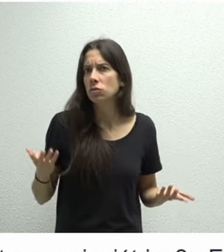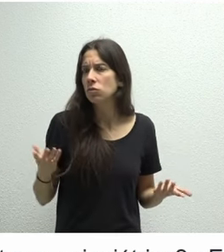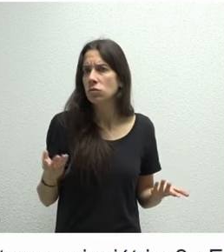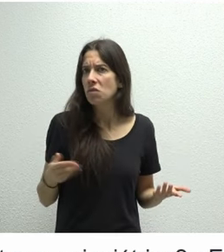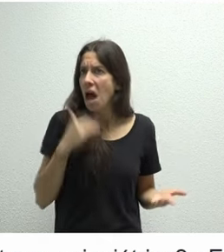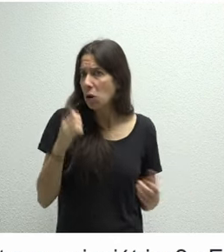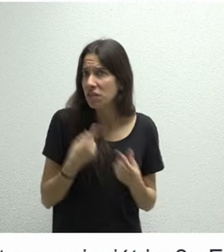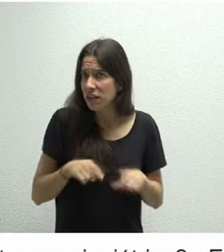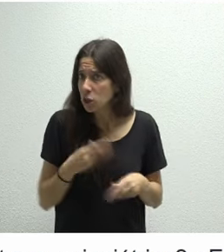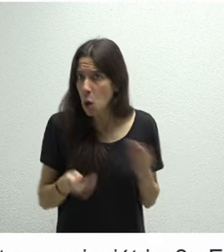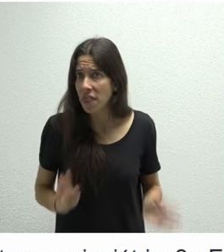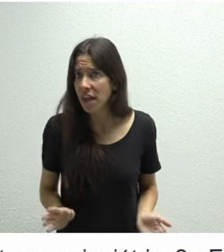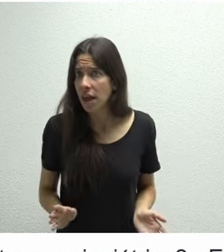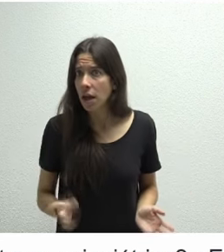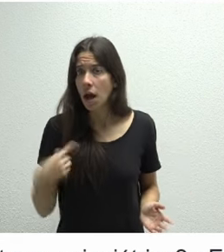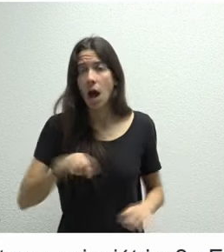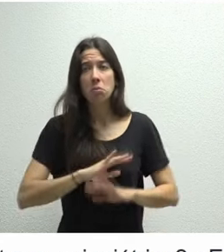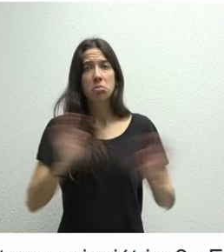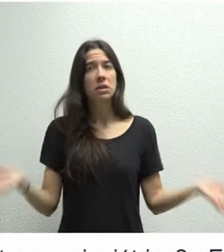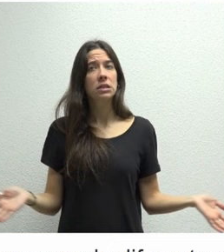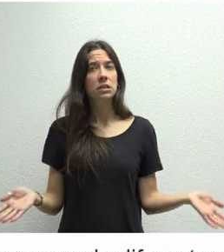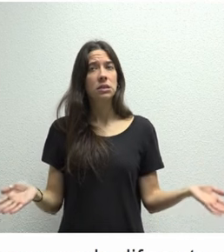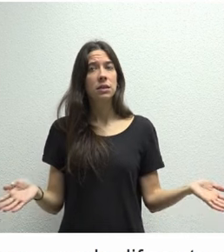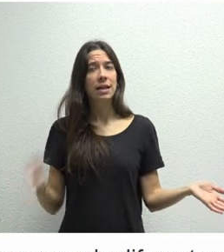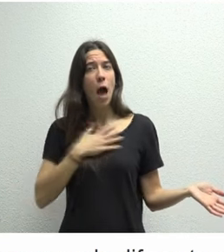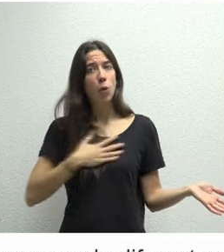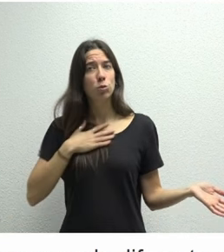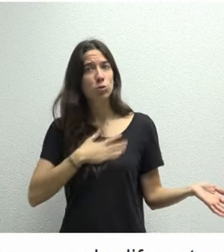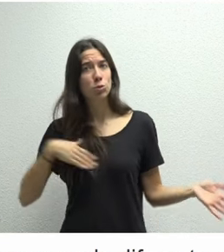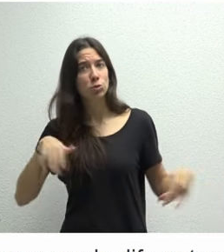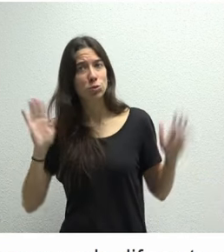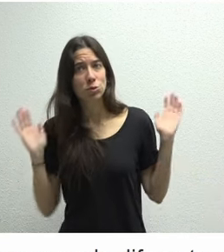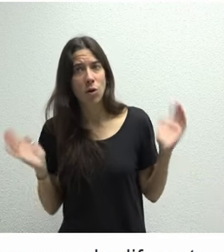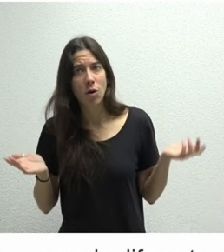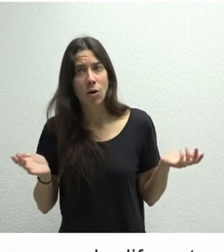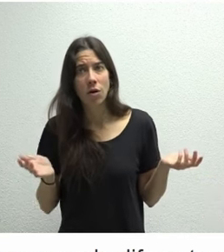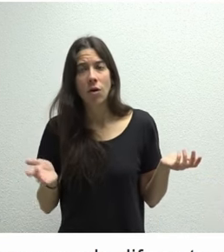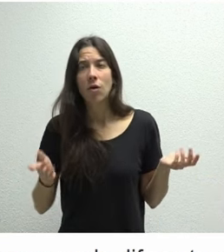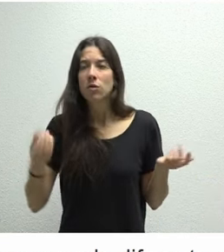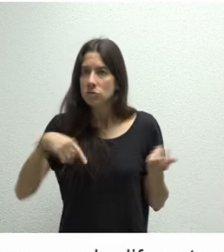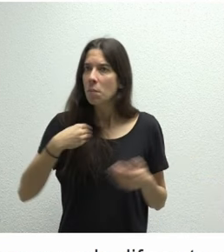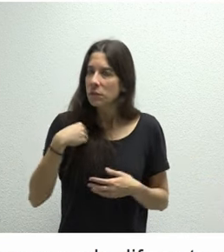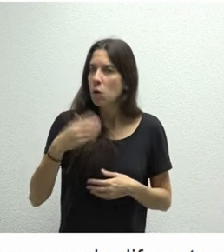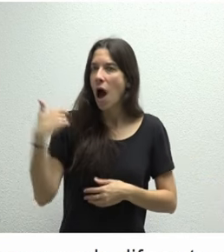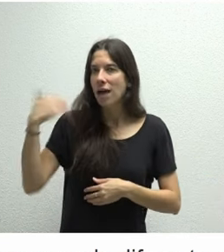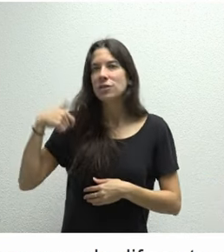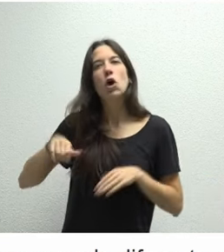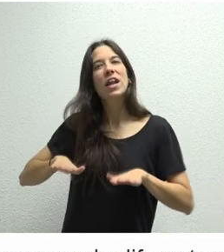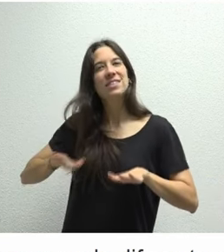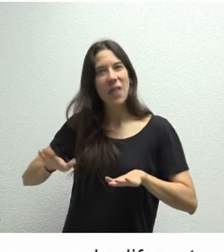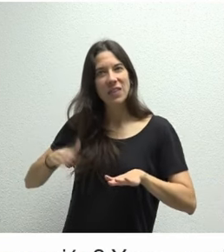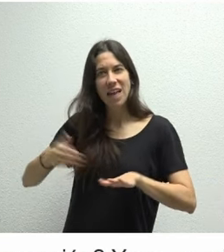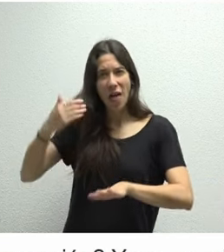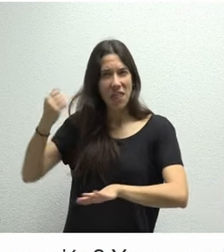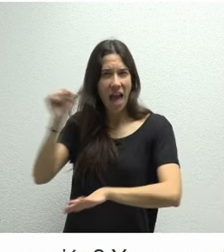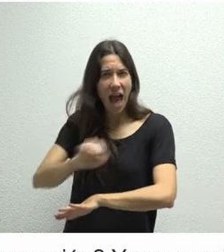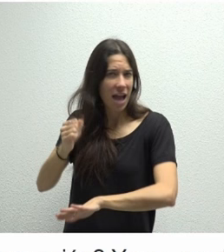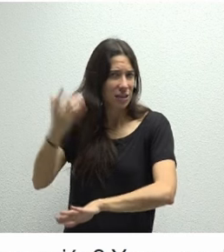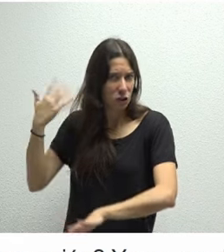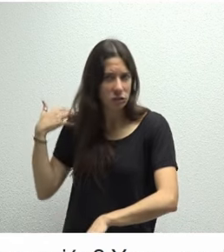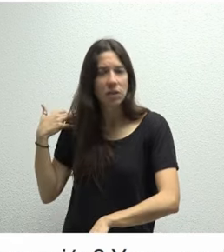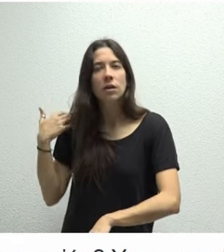y nos quedamos tan anchos quiero decir esto es cuando nosotros hace muchos años cuando yo era residente me mandaban un paciente con